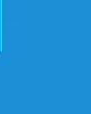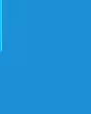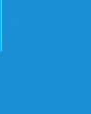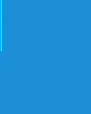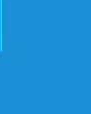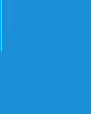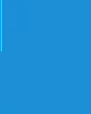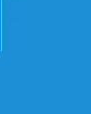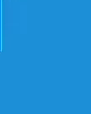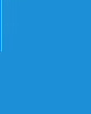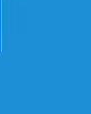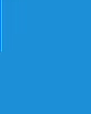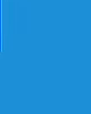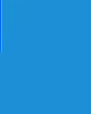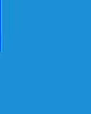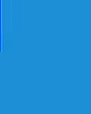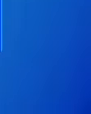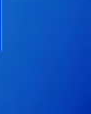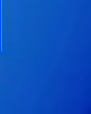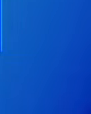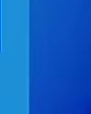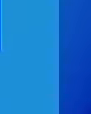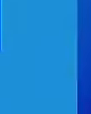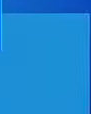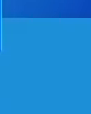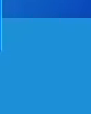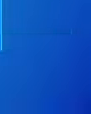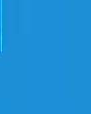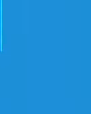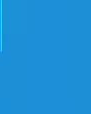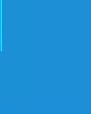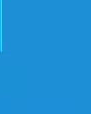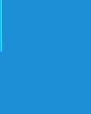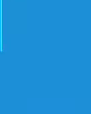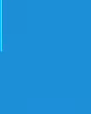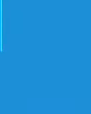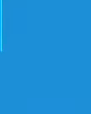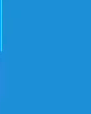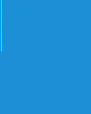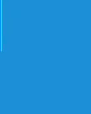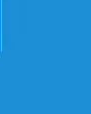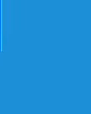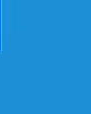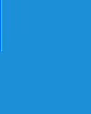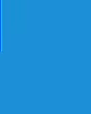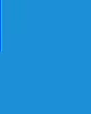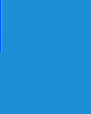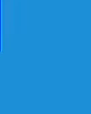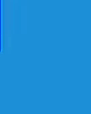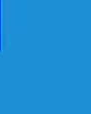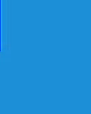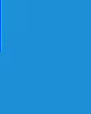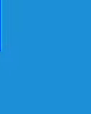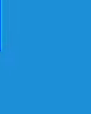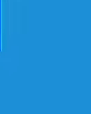Nico, y esa estrategia de Schiaretti de hablar mucho de Córdoba y de mostrar en definitiva lo que él hizo por